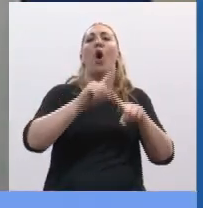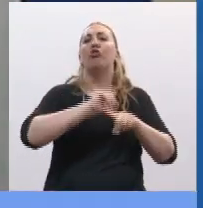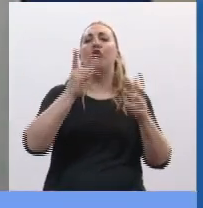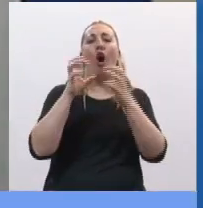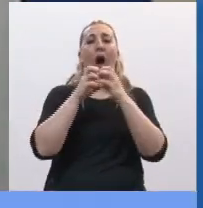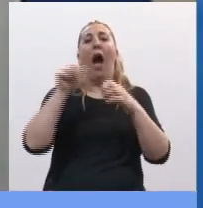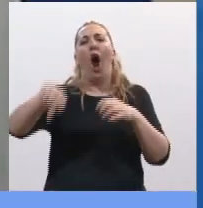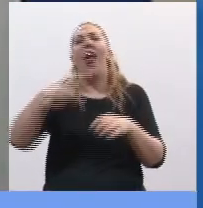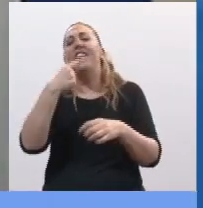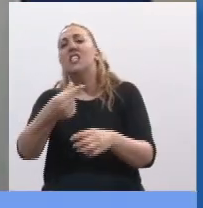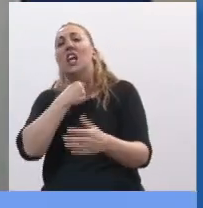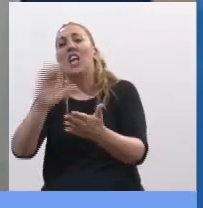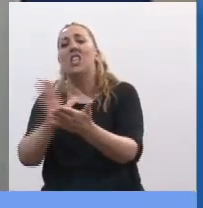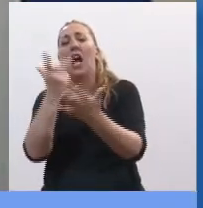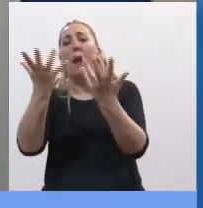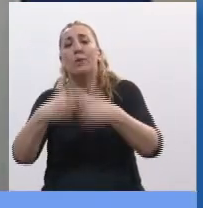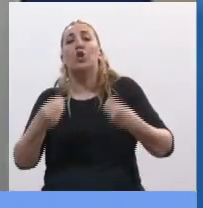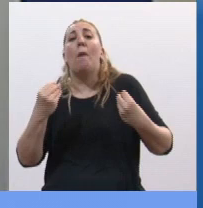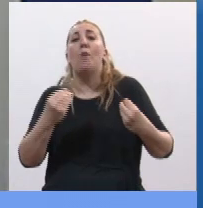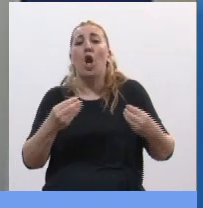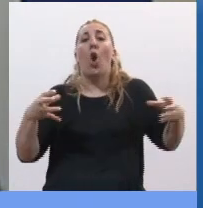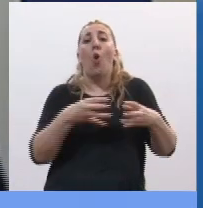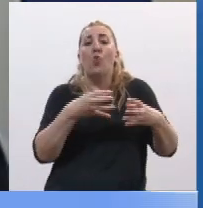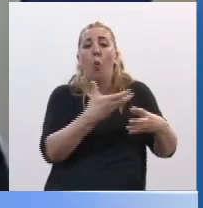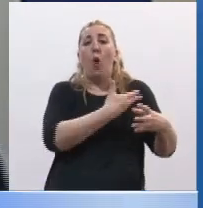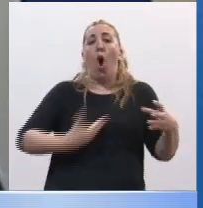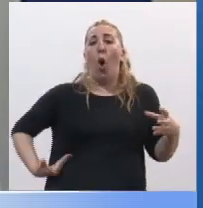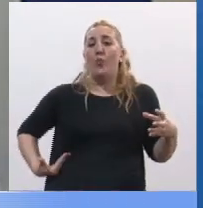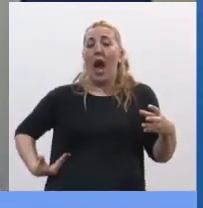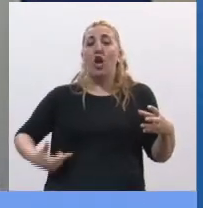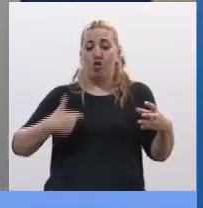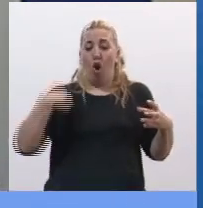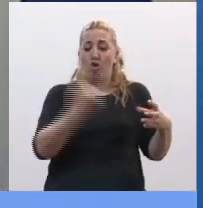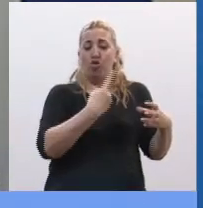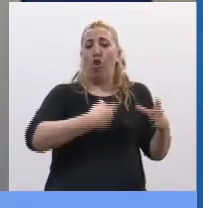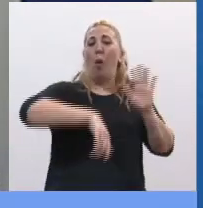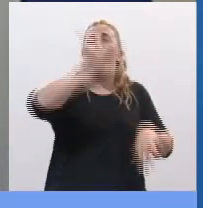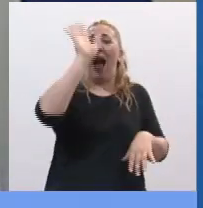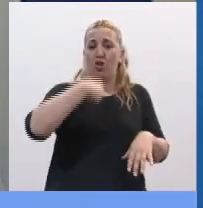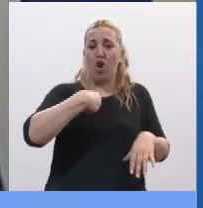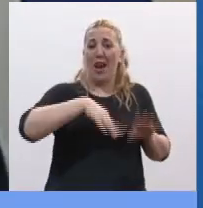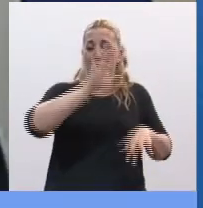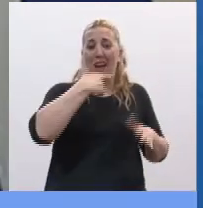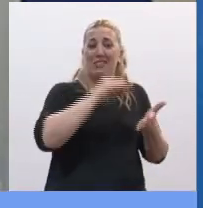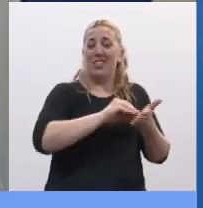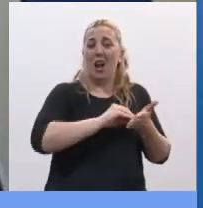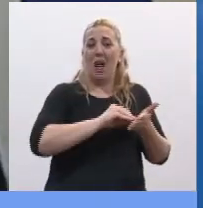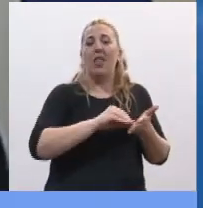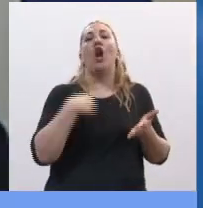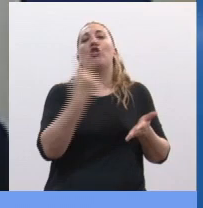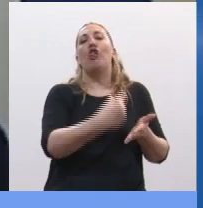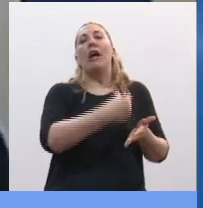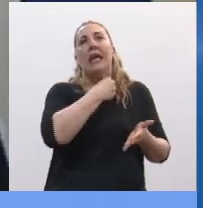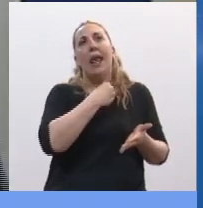Ahora dicen que quieren retirar el proyecto porque desde el oficialismo, que somos una sobrada mayoría, vamos a